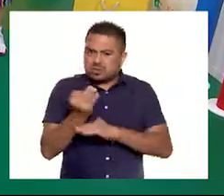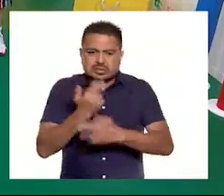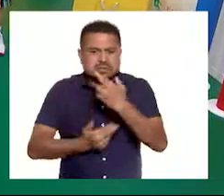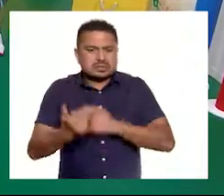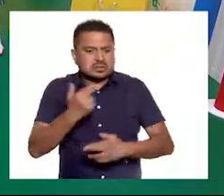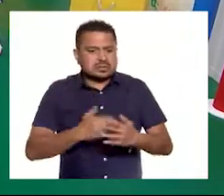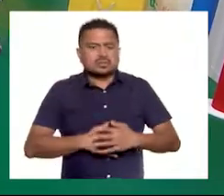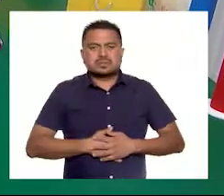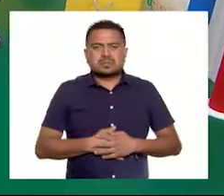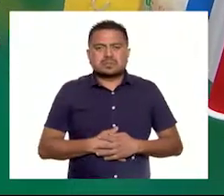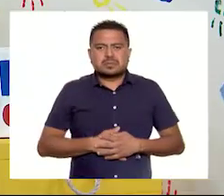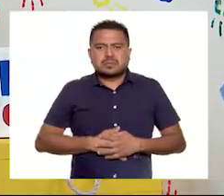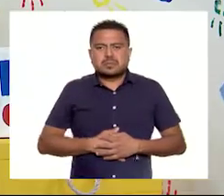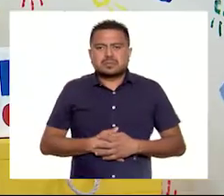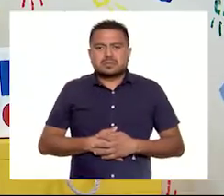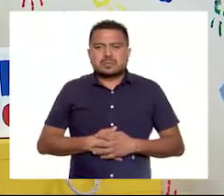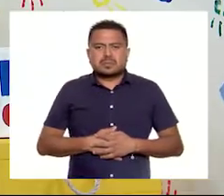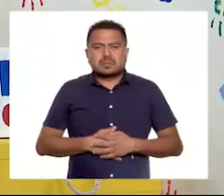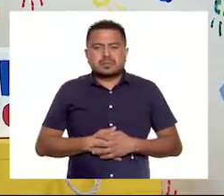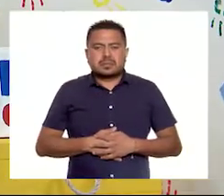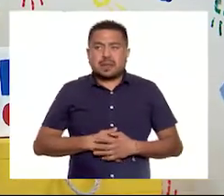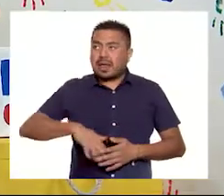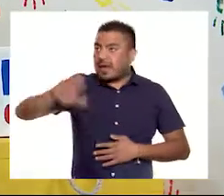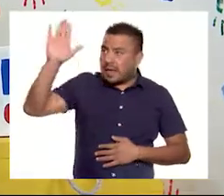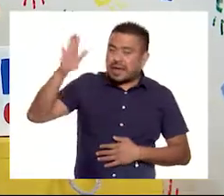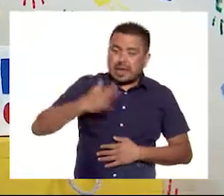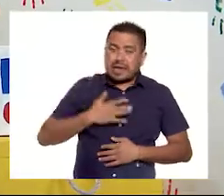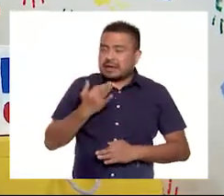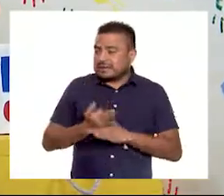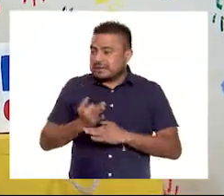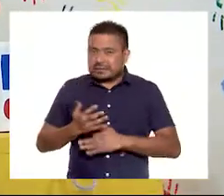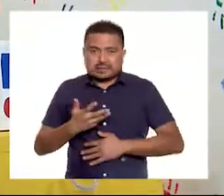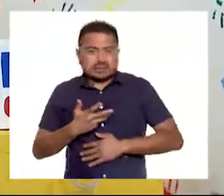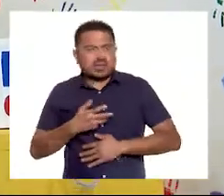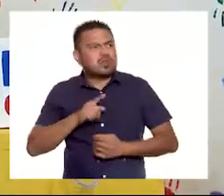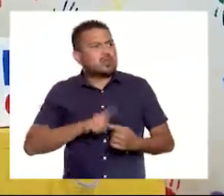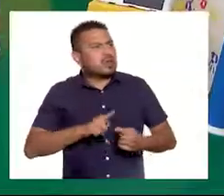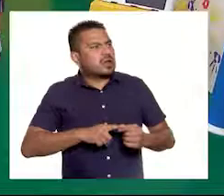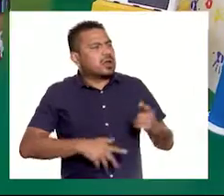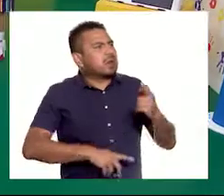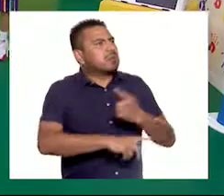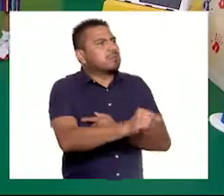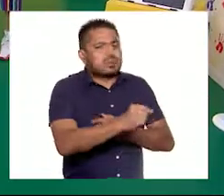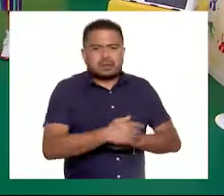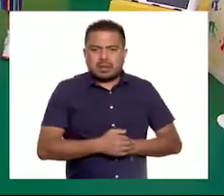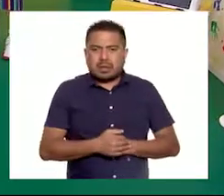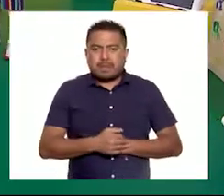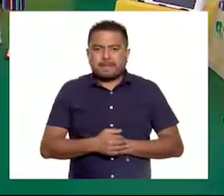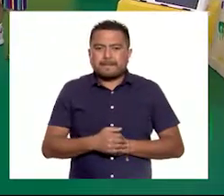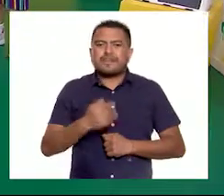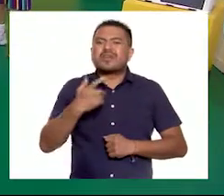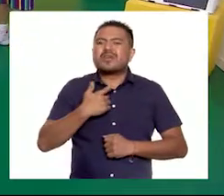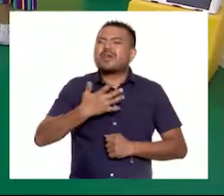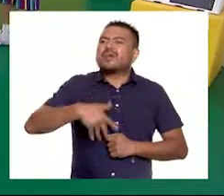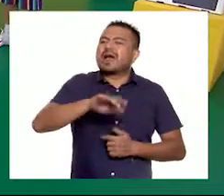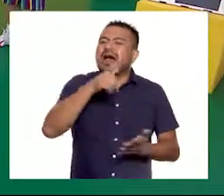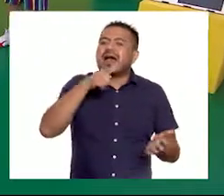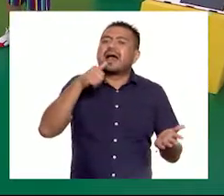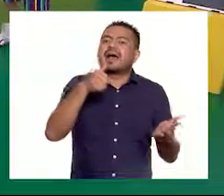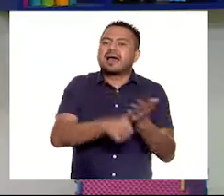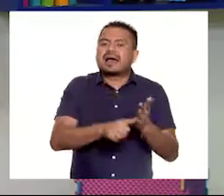algo, pero ya no lo veo. ¡Ay, aquí estoy! ¿Eh? Aquí estoy. ¿Dónde estabas? Ya, es que justo fui por unas